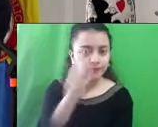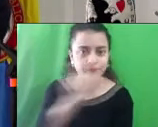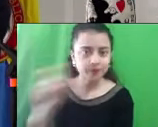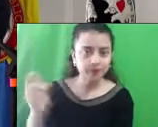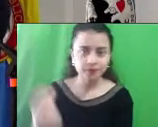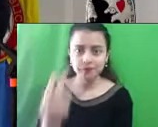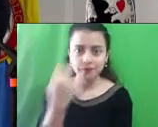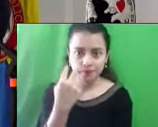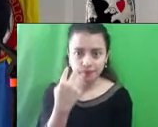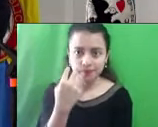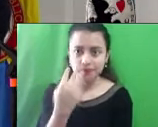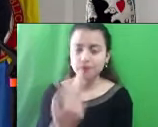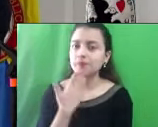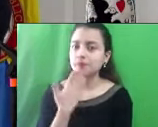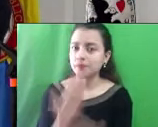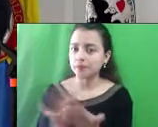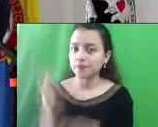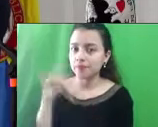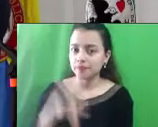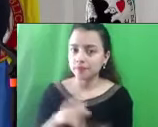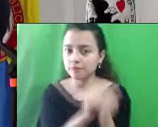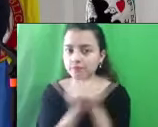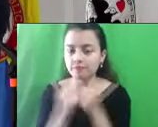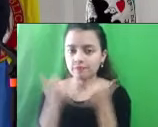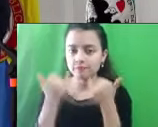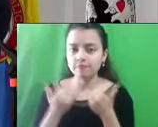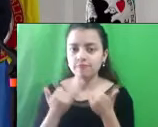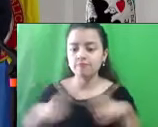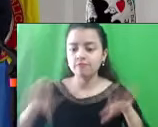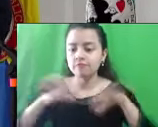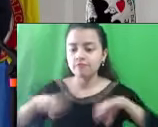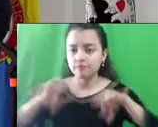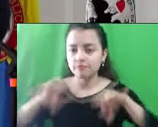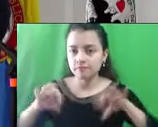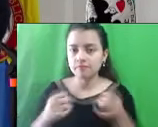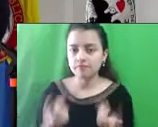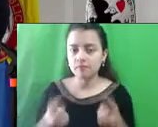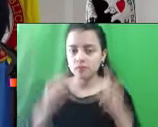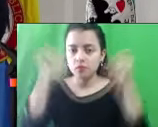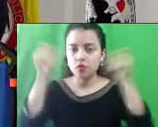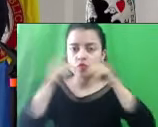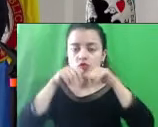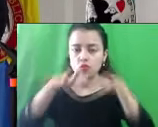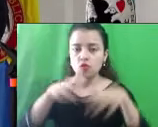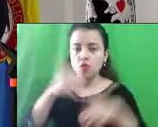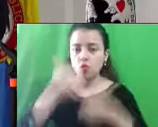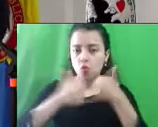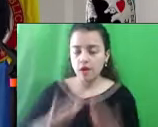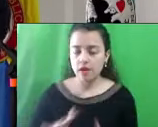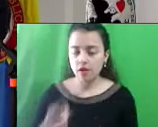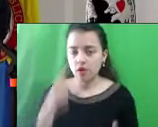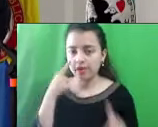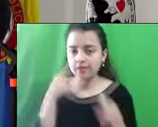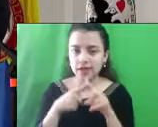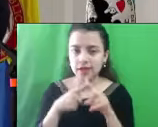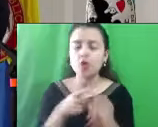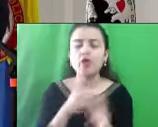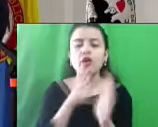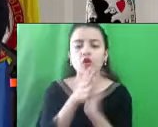están participando en este evento que ha sido convocado con el ánimo de hacer la rendición de cuentas de la